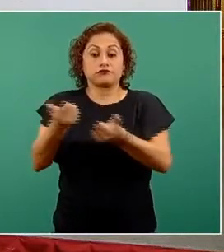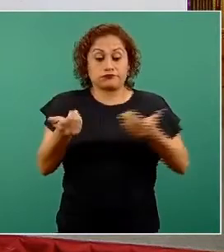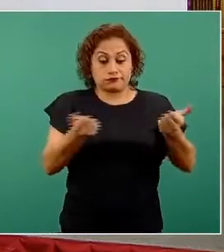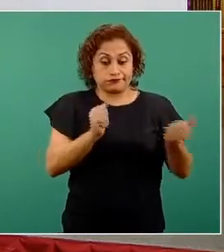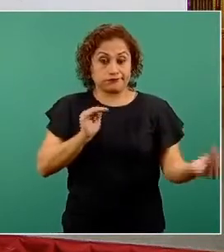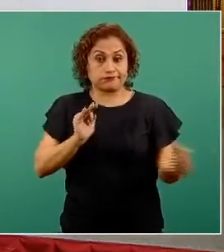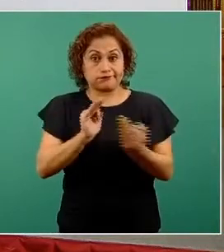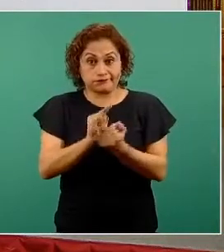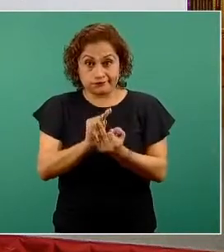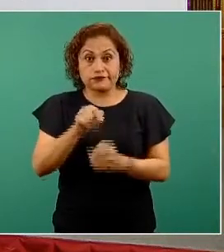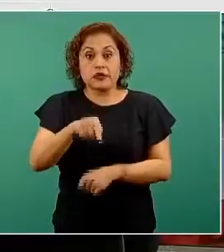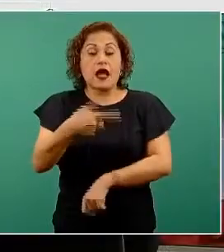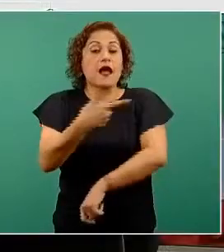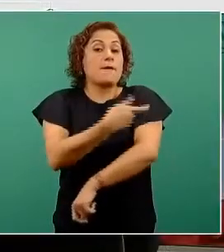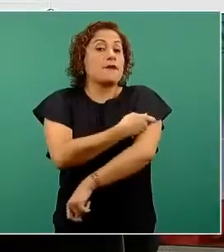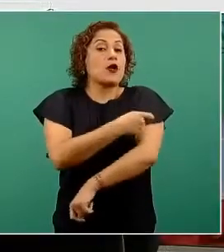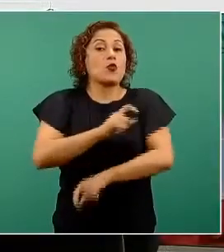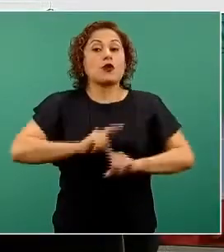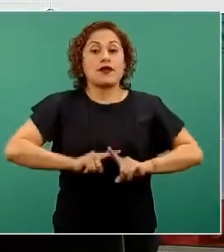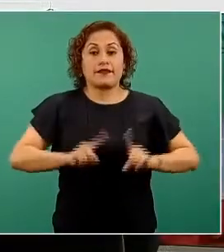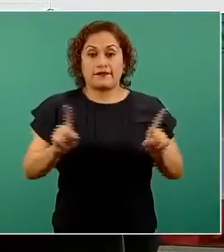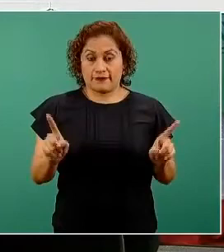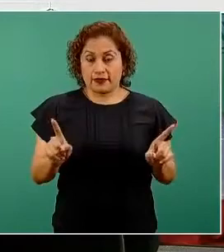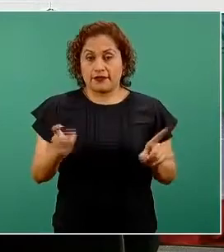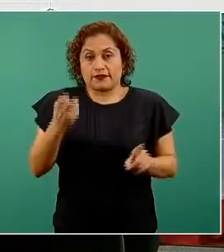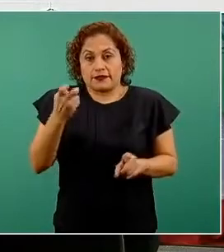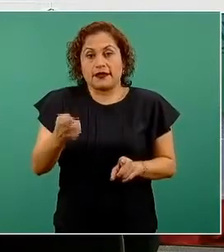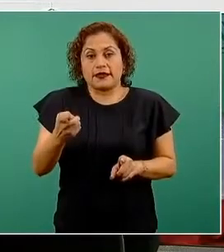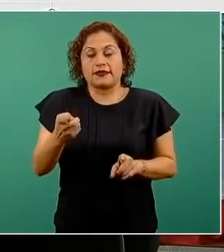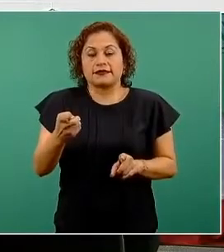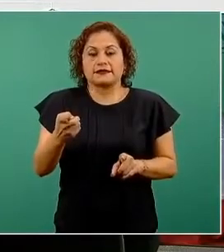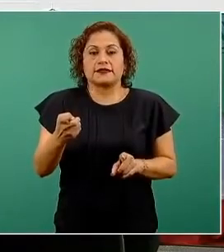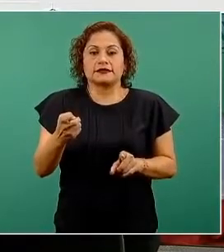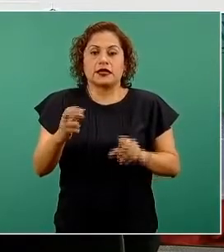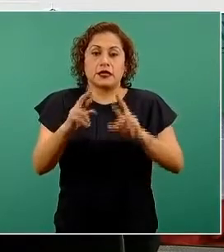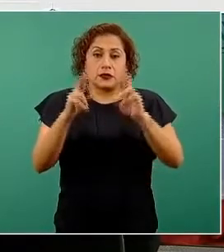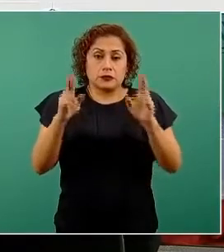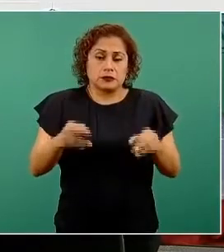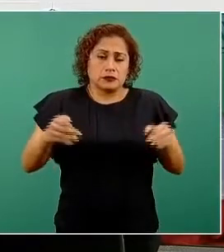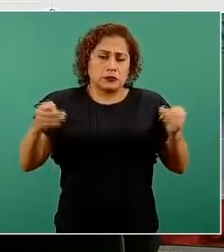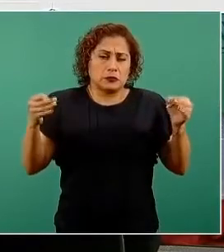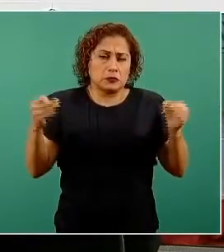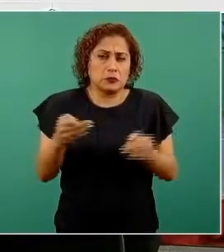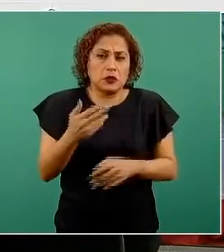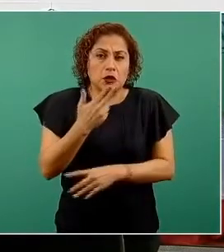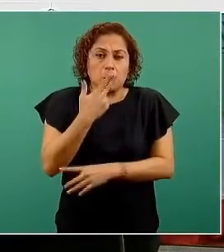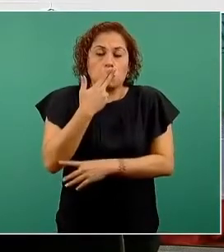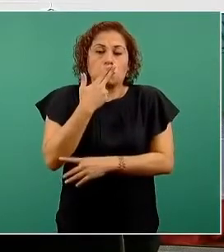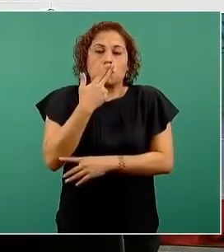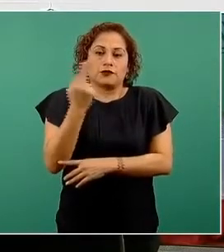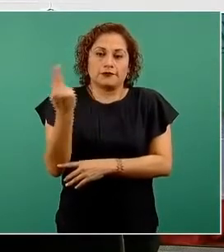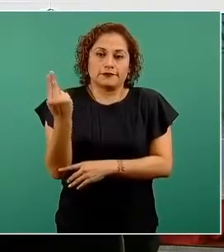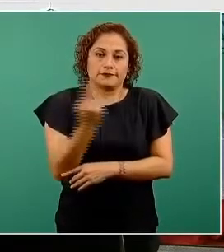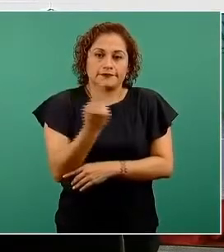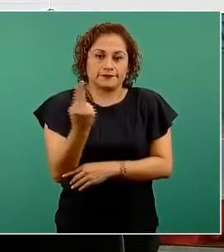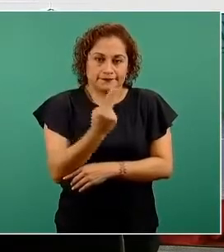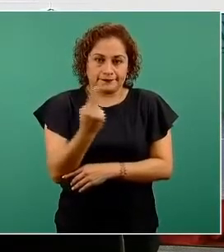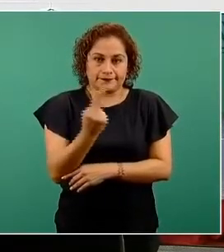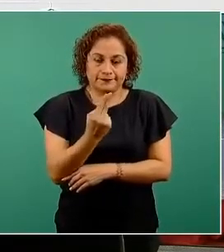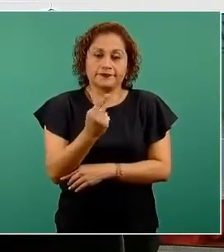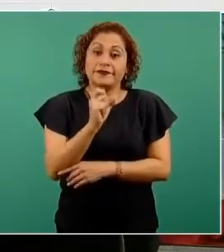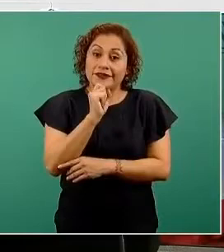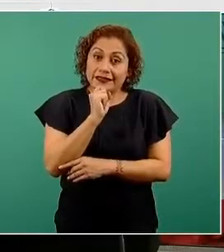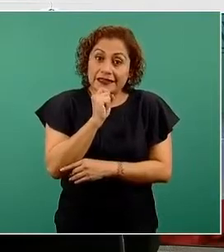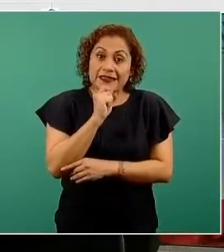vacunas, y en las vacunas que requieren ultracongelación avanzada y tienen cortos tiempos de